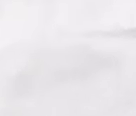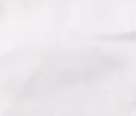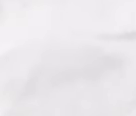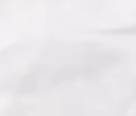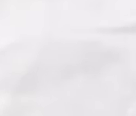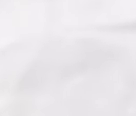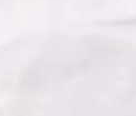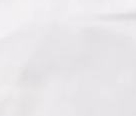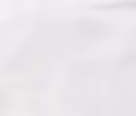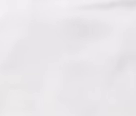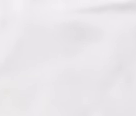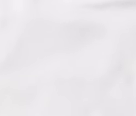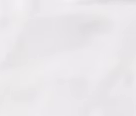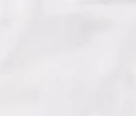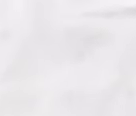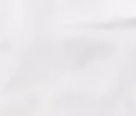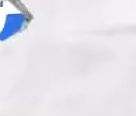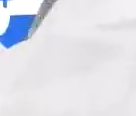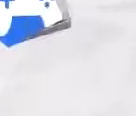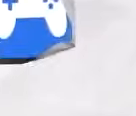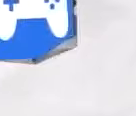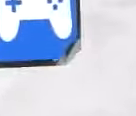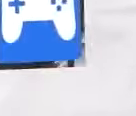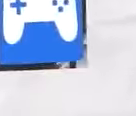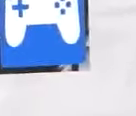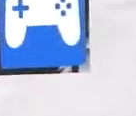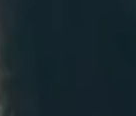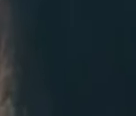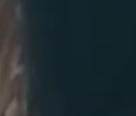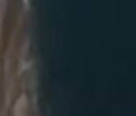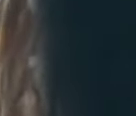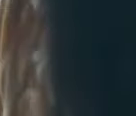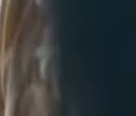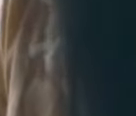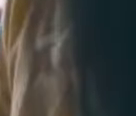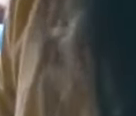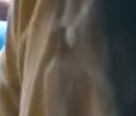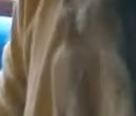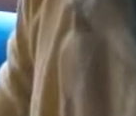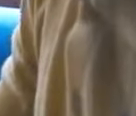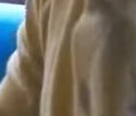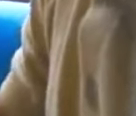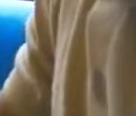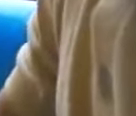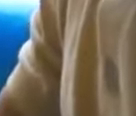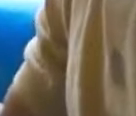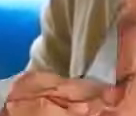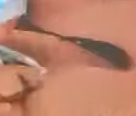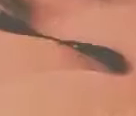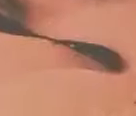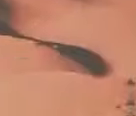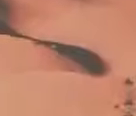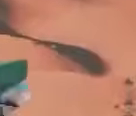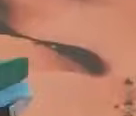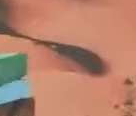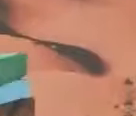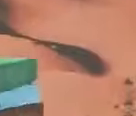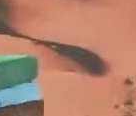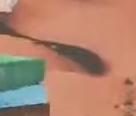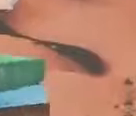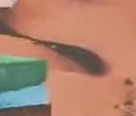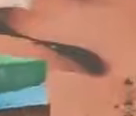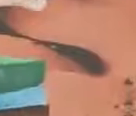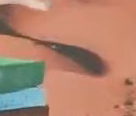los videojuegos, las computadoras, me gustaba demasiado. Quiero estudiar ingeniería en sistemas en la universidad porque es una de